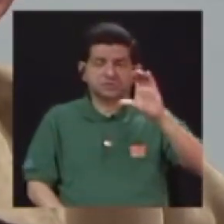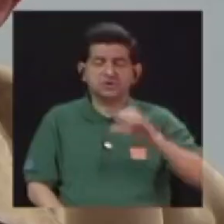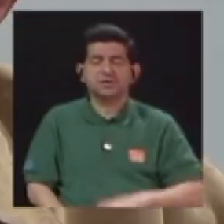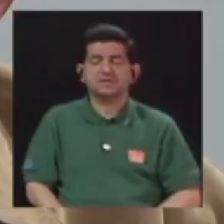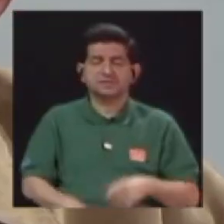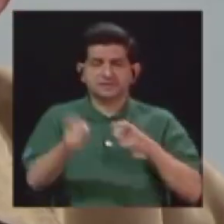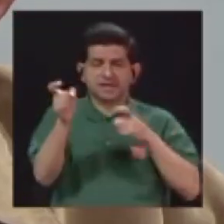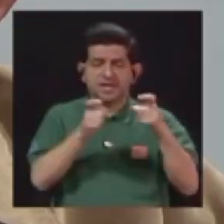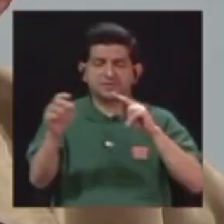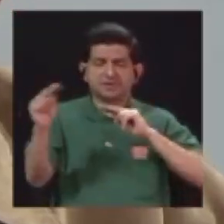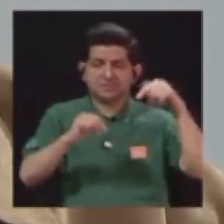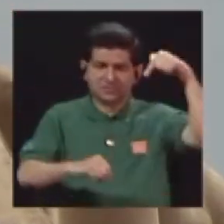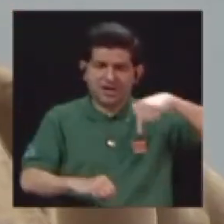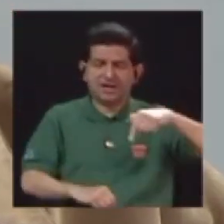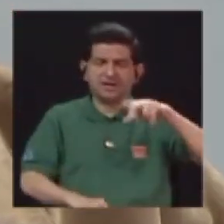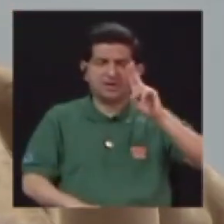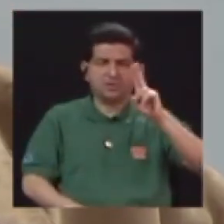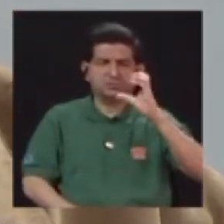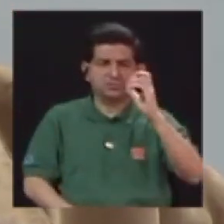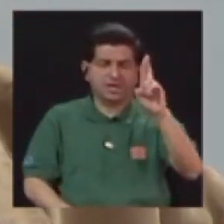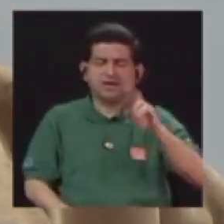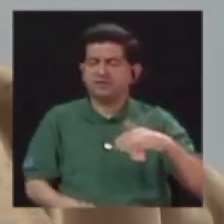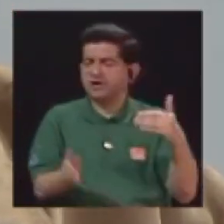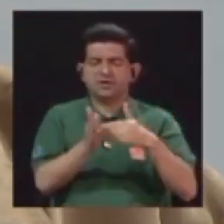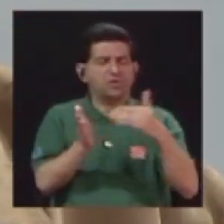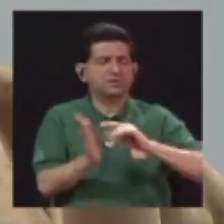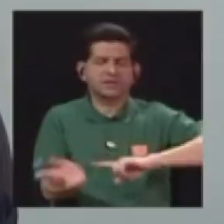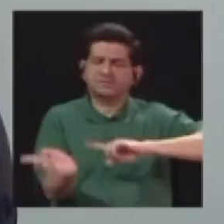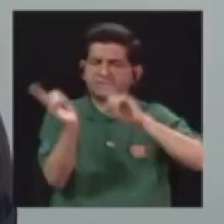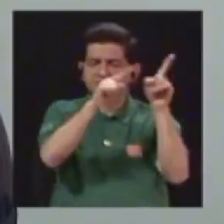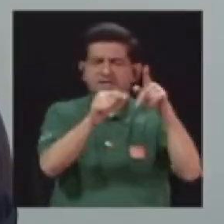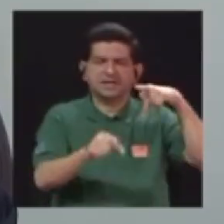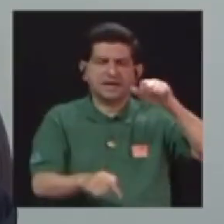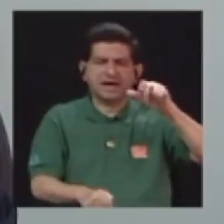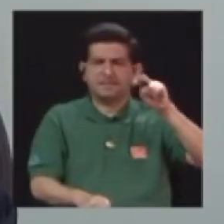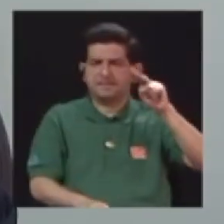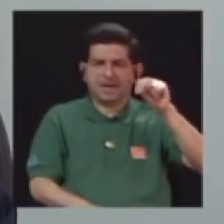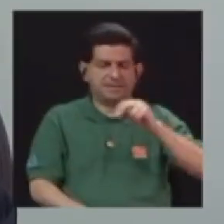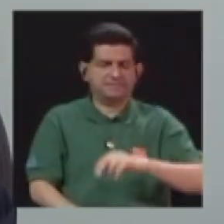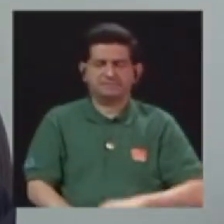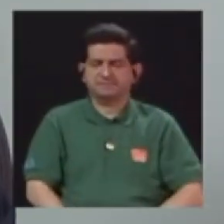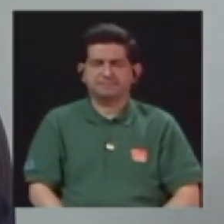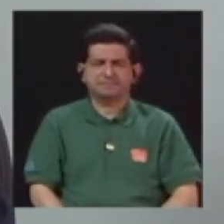Negocios aquí en la Universidad de Costa Rica, porque nunca pude regresar a la Universidad de Pensilvania.